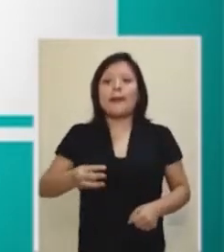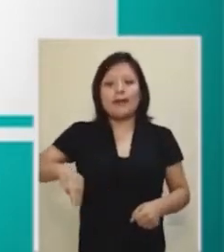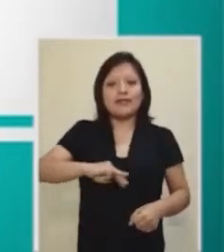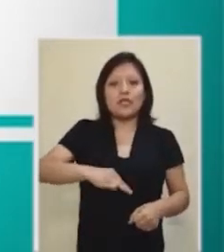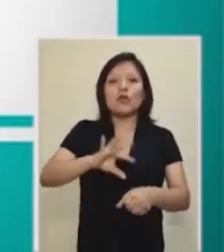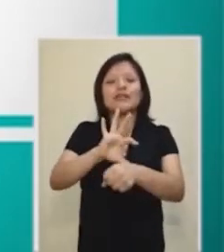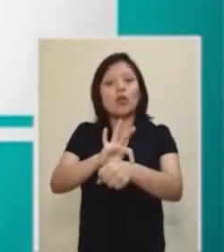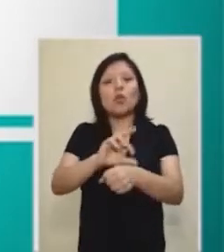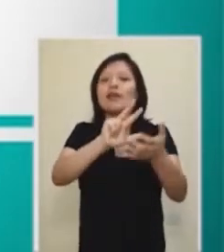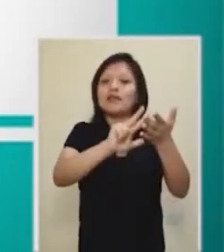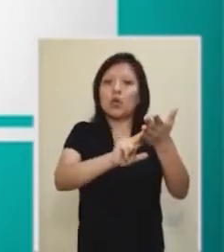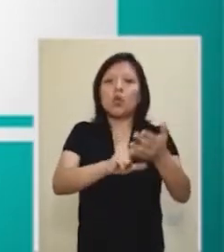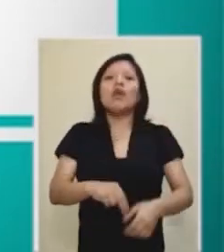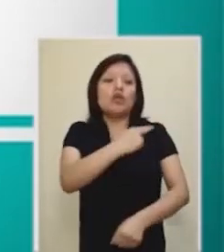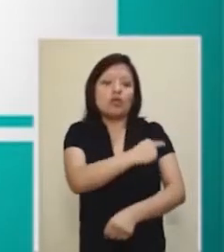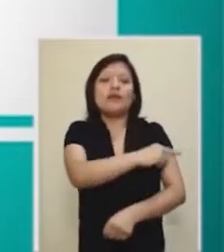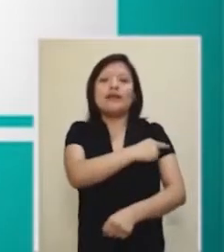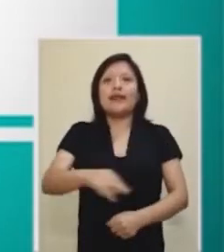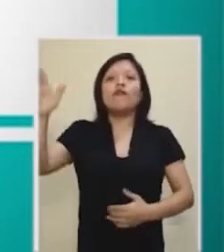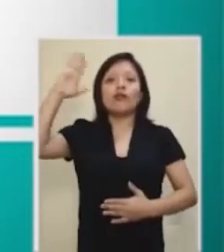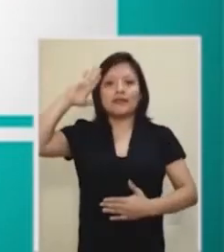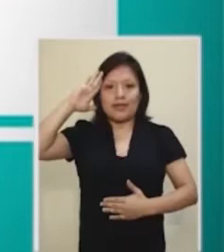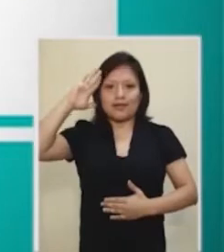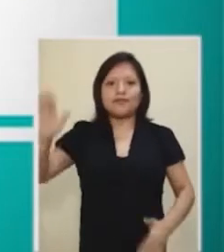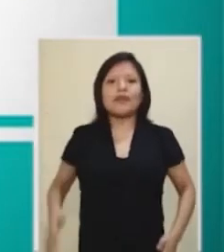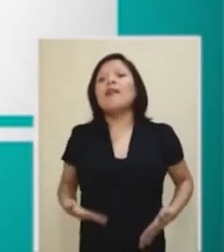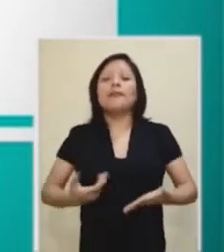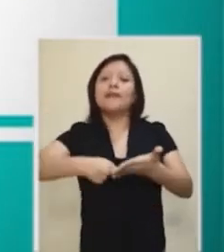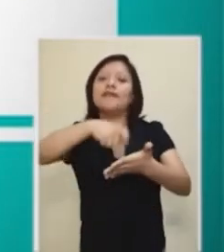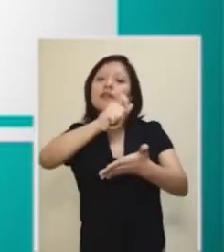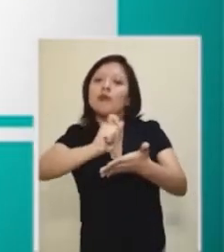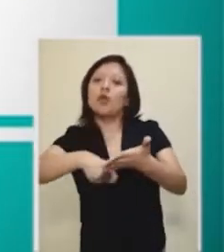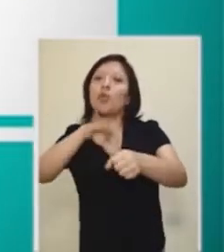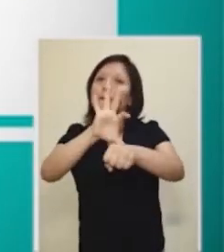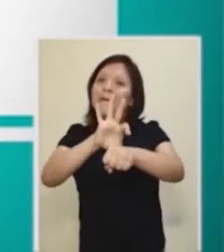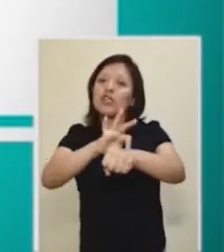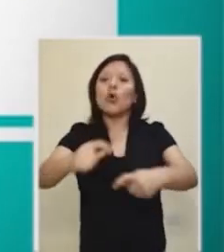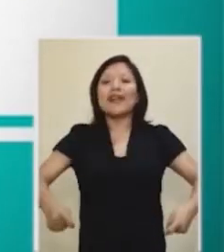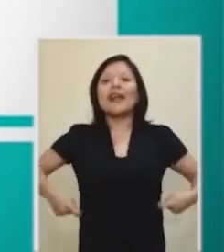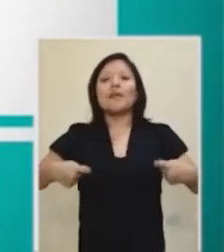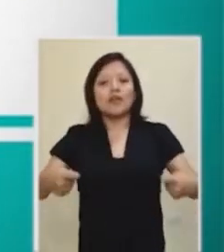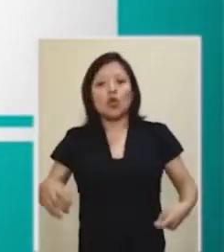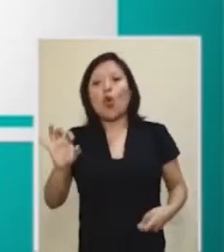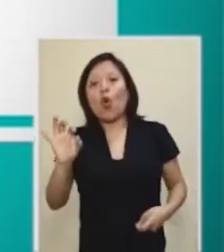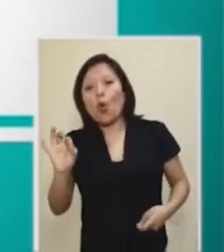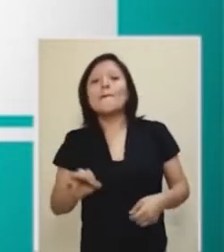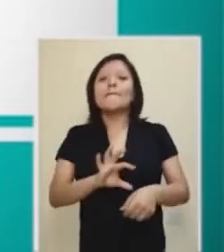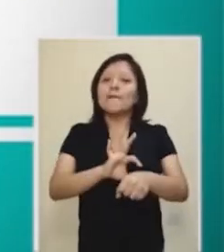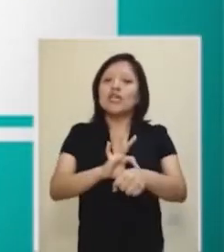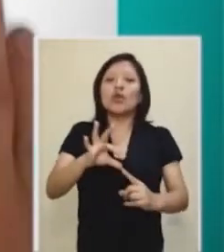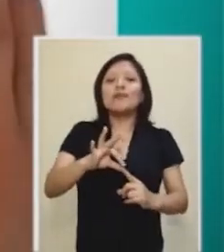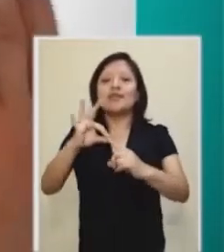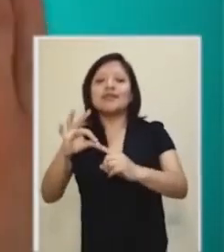Y luego, bueno, a no tener, también tiene la posibilidad de participar junto con todos, ¿no? Tienen el tema de becas, medias becas en